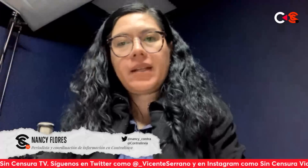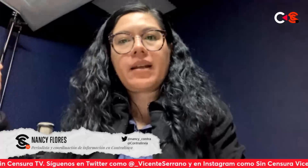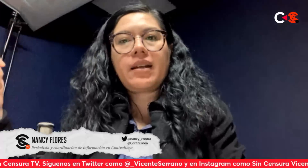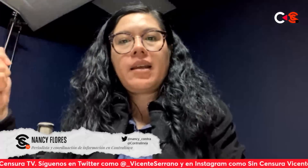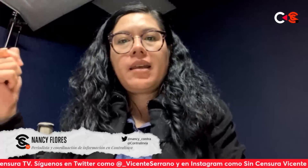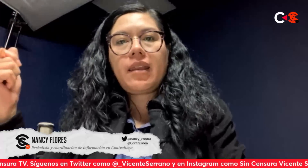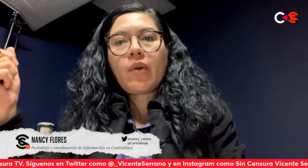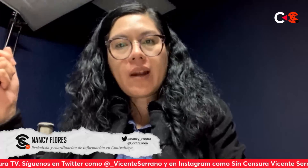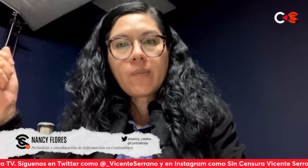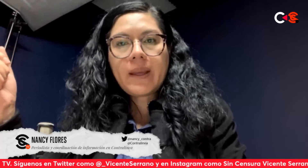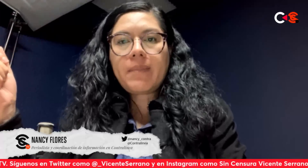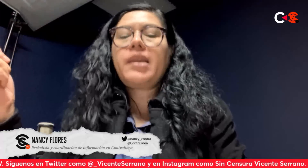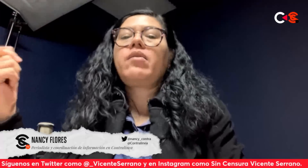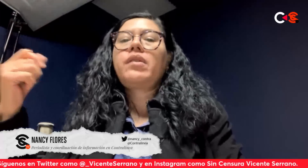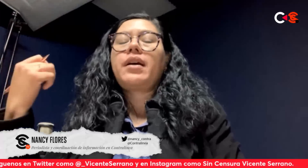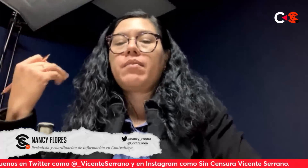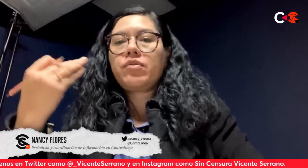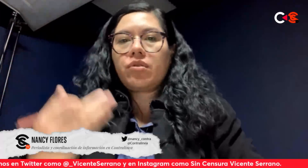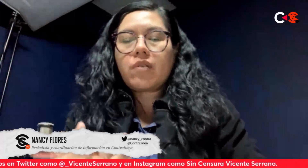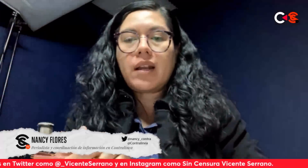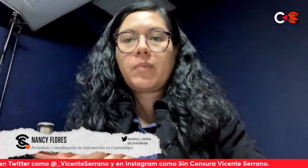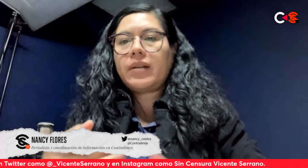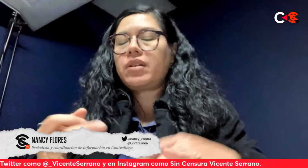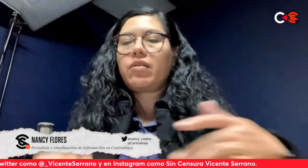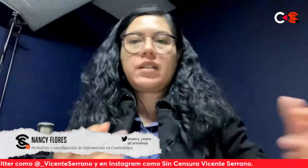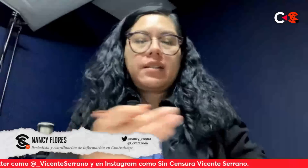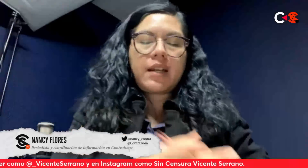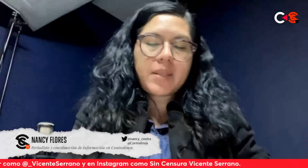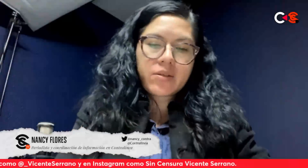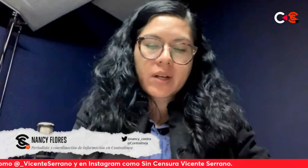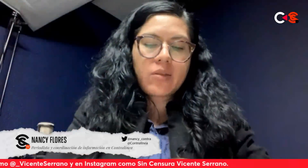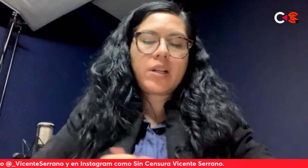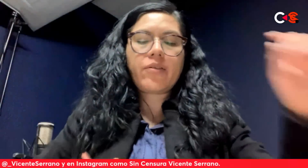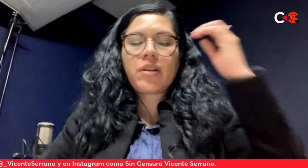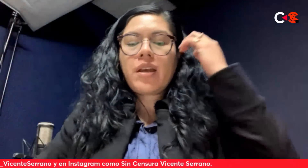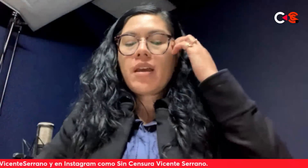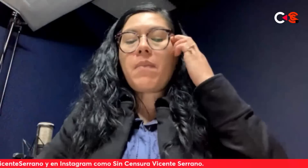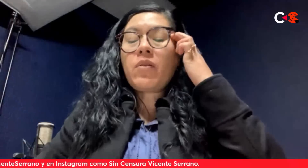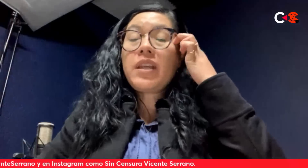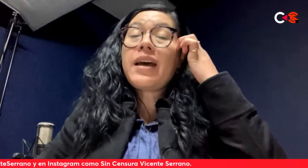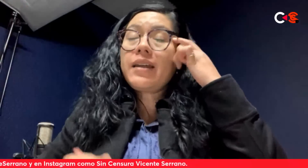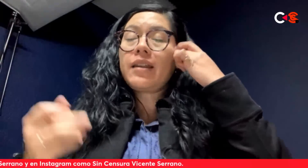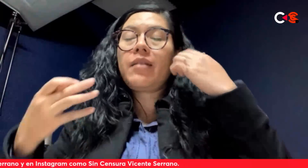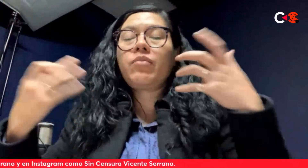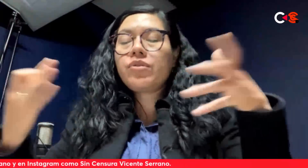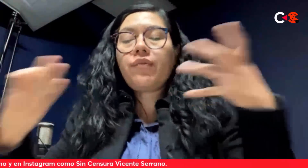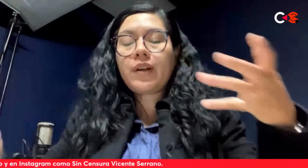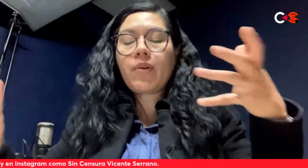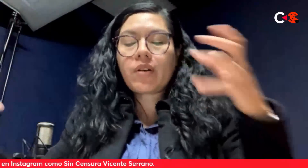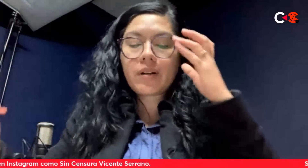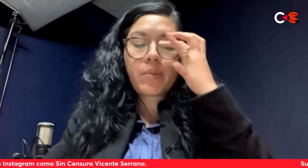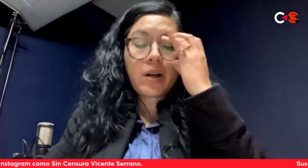a la Virgen de Guadalupe en México, que hay muchos guadalupanos que no necesariamente son católicos, pero un día de